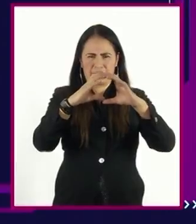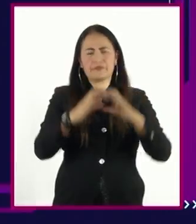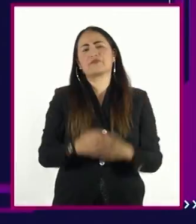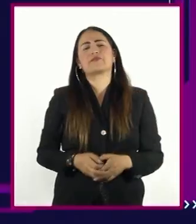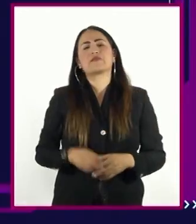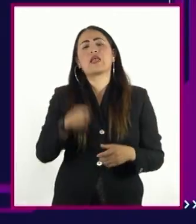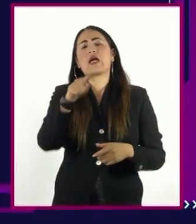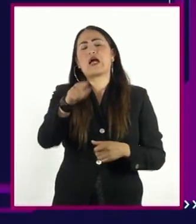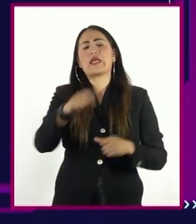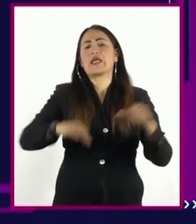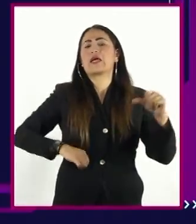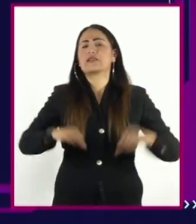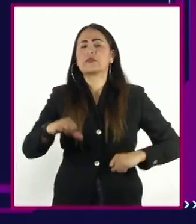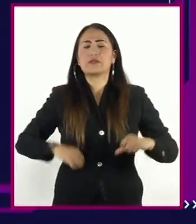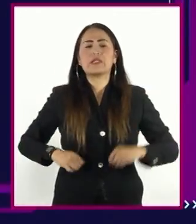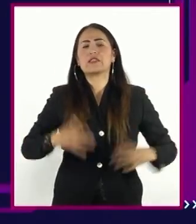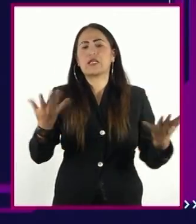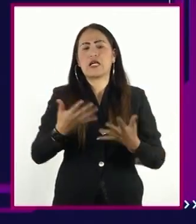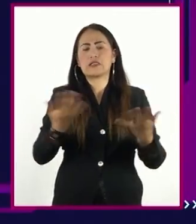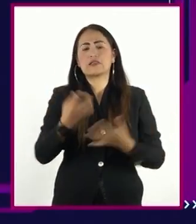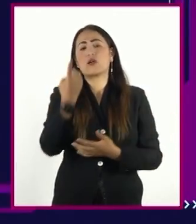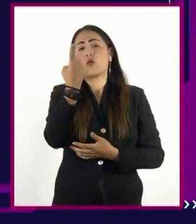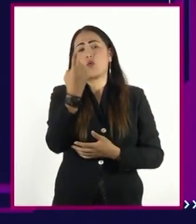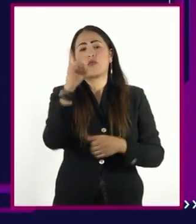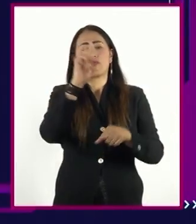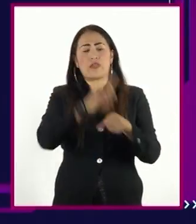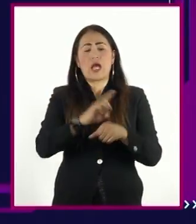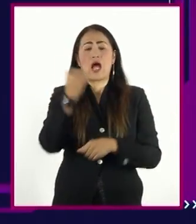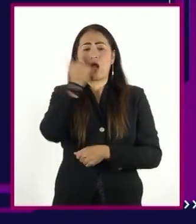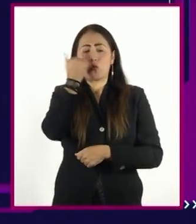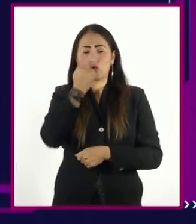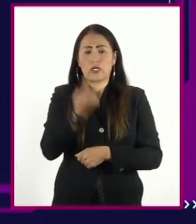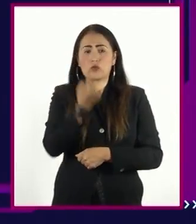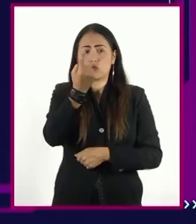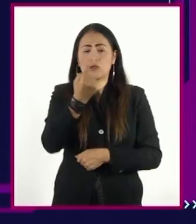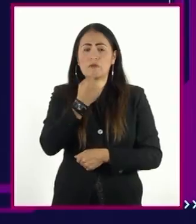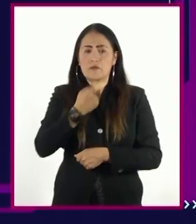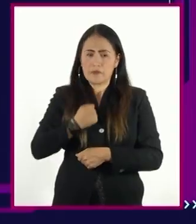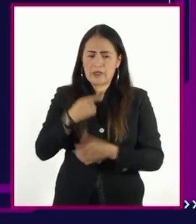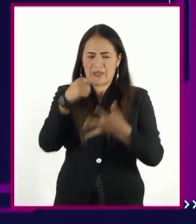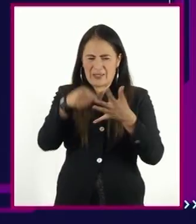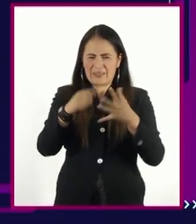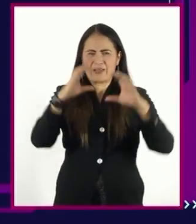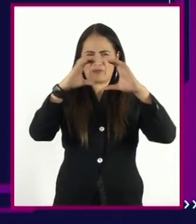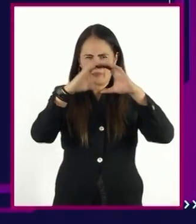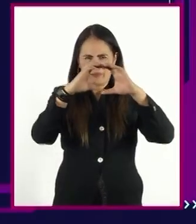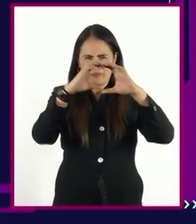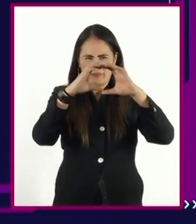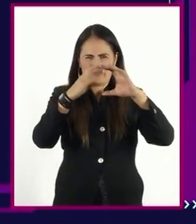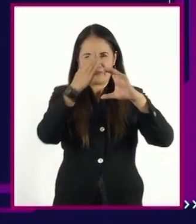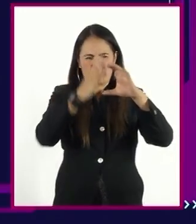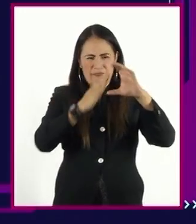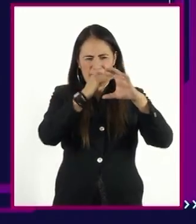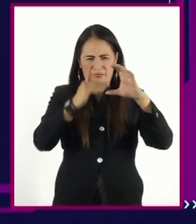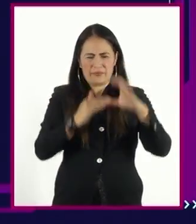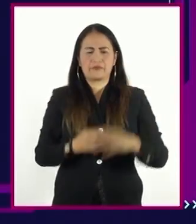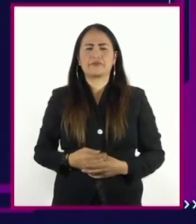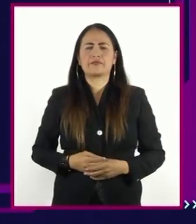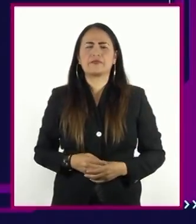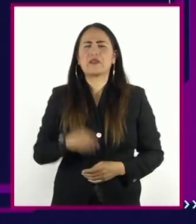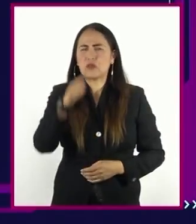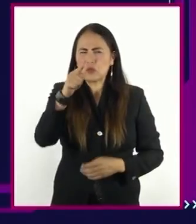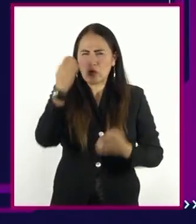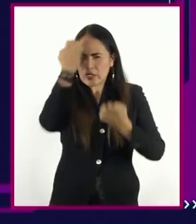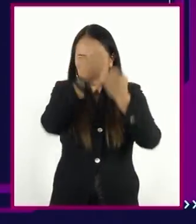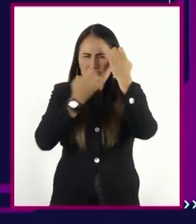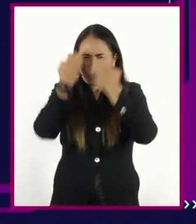las actividades que realizan en un día. Una de mis alumnas me envió la siguiente gráfica. Daniel, analiza